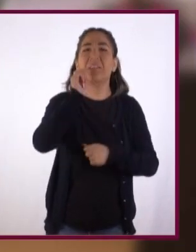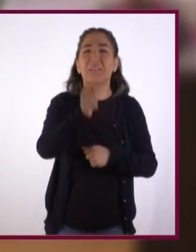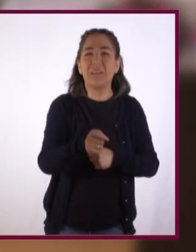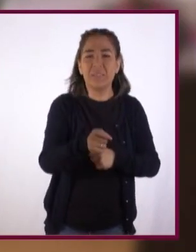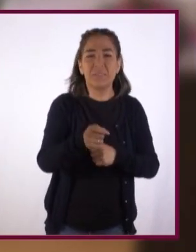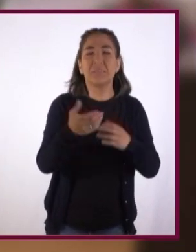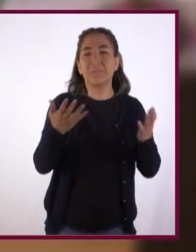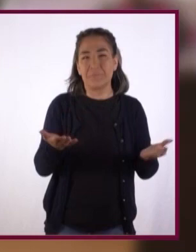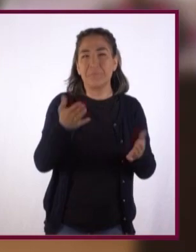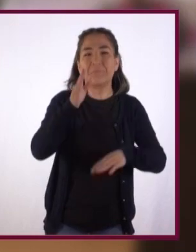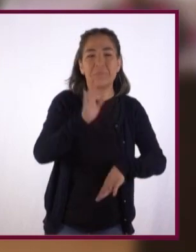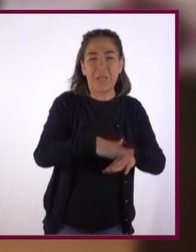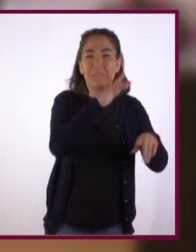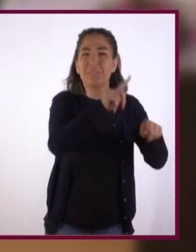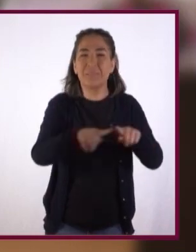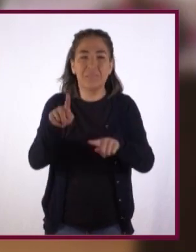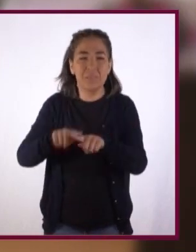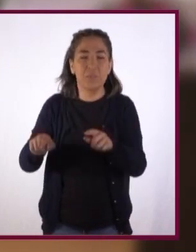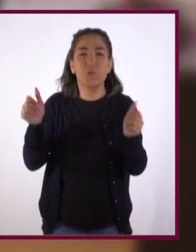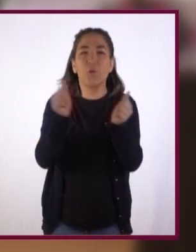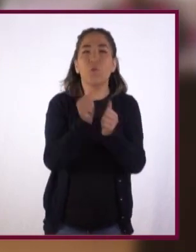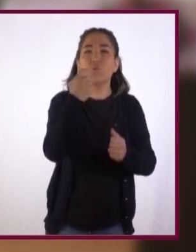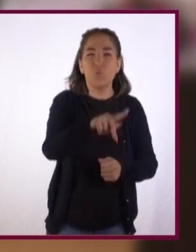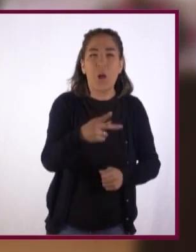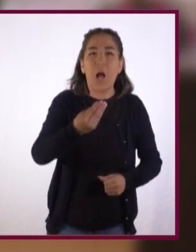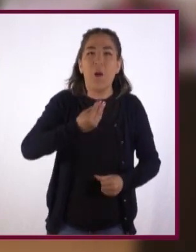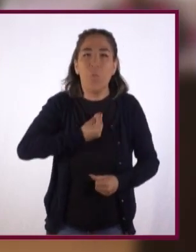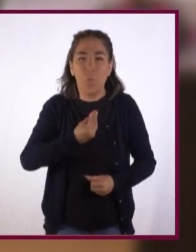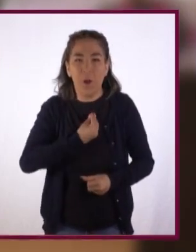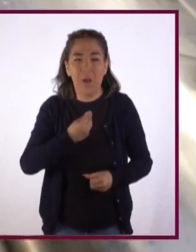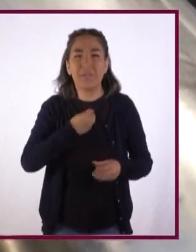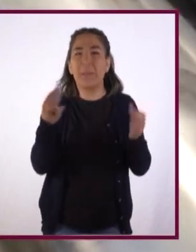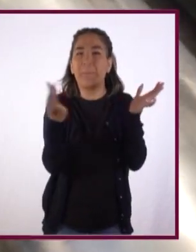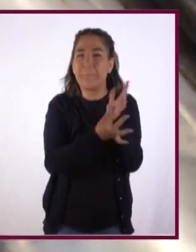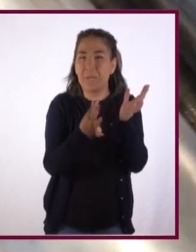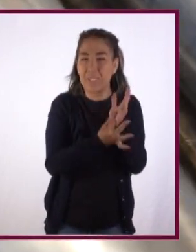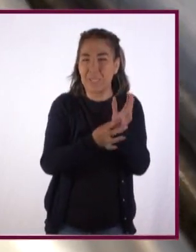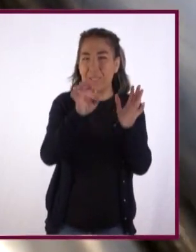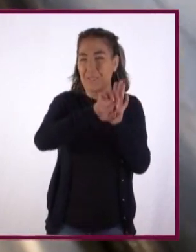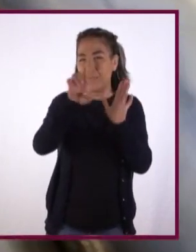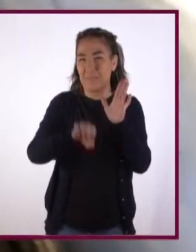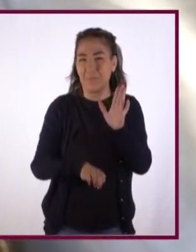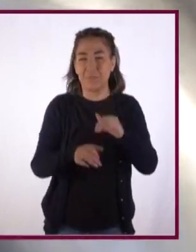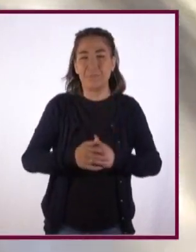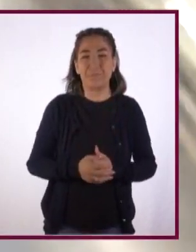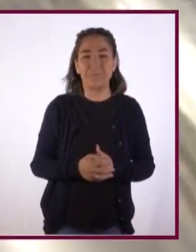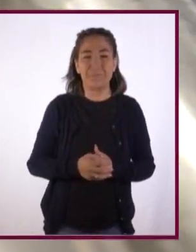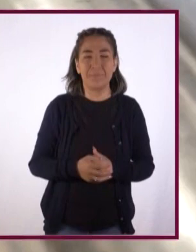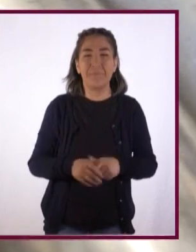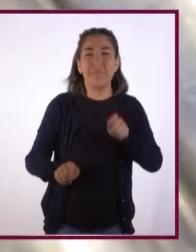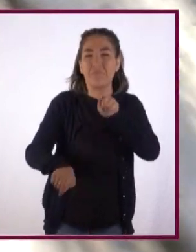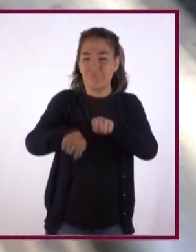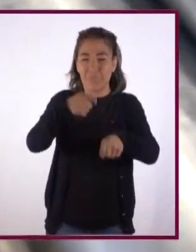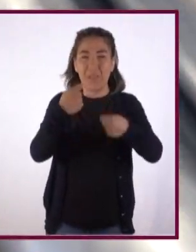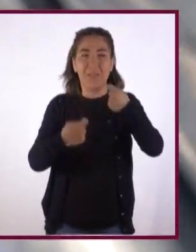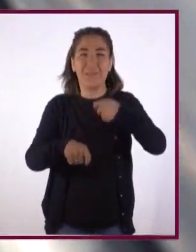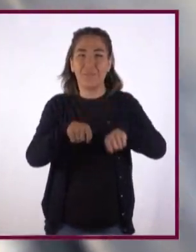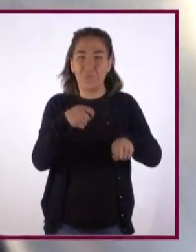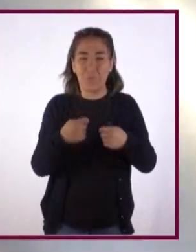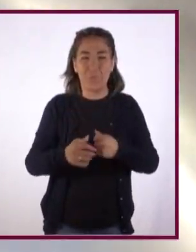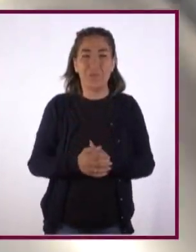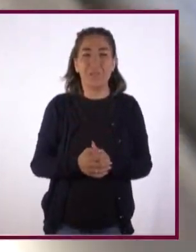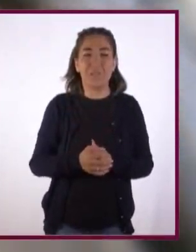un conjunto de propiedades que tienen que ver con su resistencia, y ahí podemos hablar de una propiedad que es la